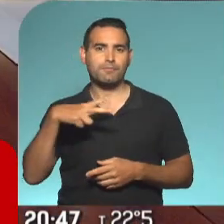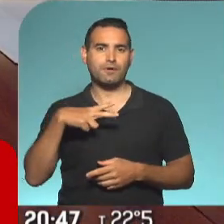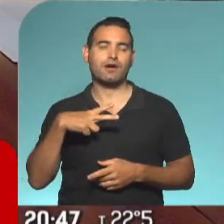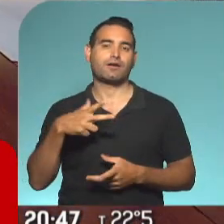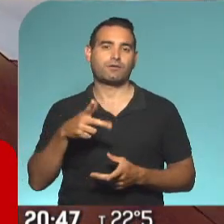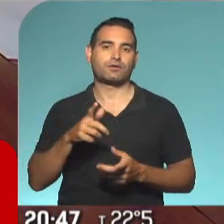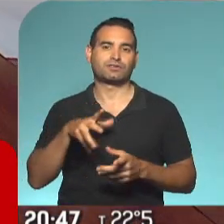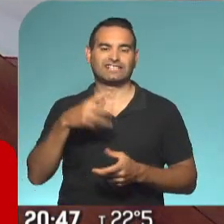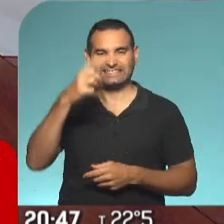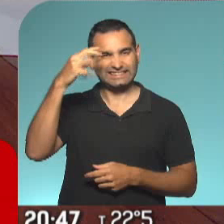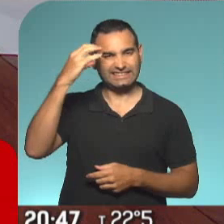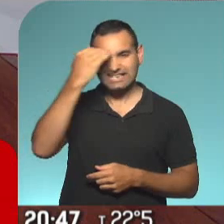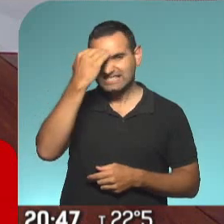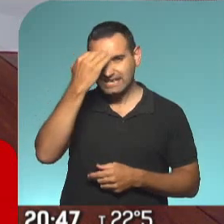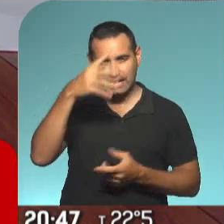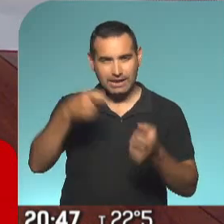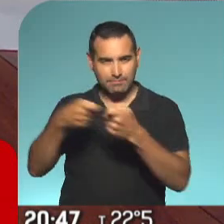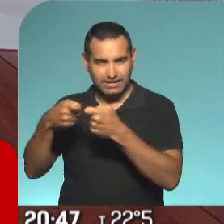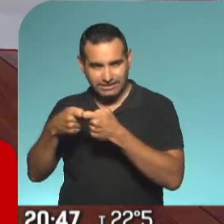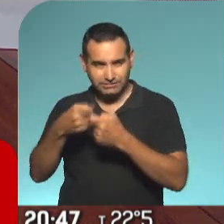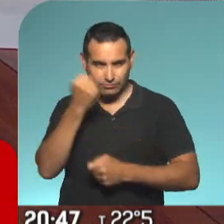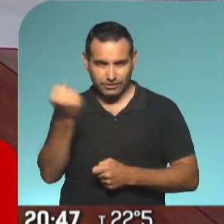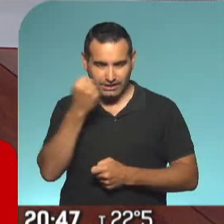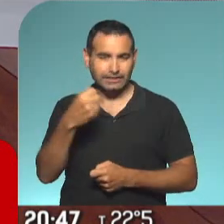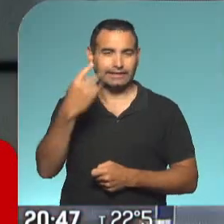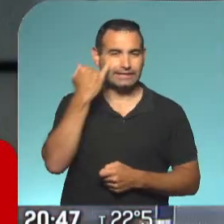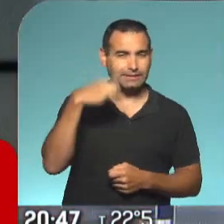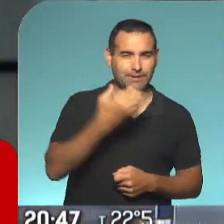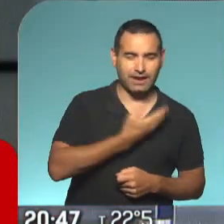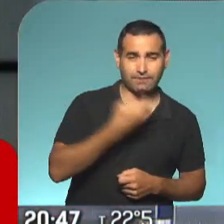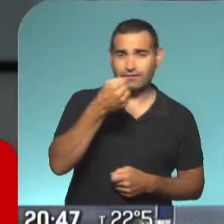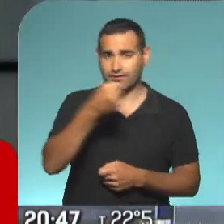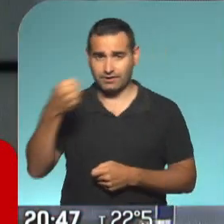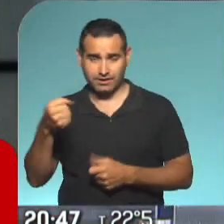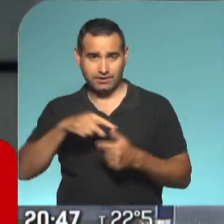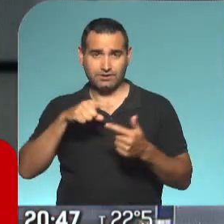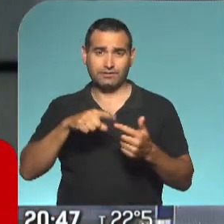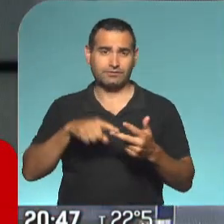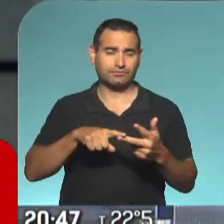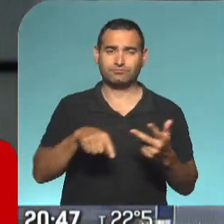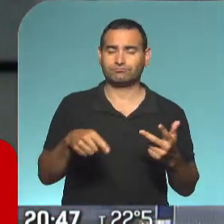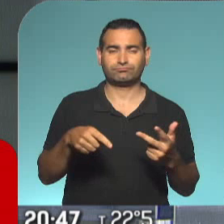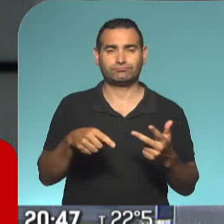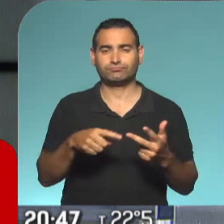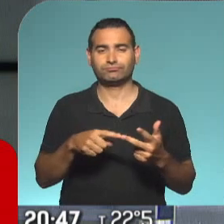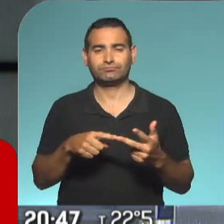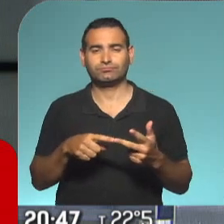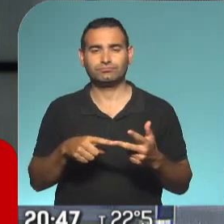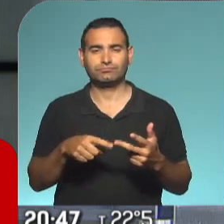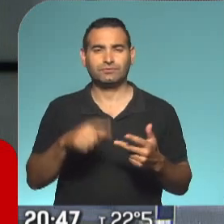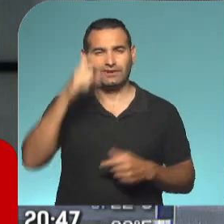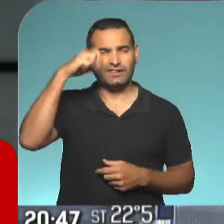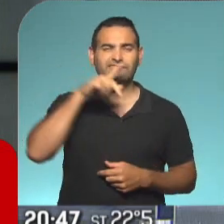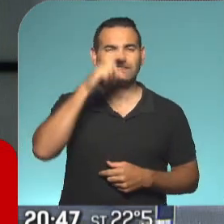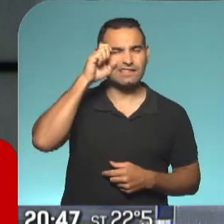de 15 empresas fundamentales del país, desde YPF Aerolíneas, pasando por Segua, por